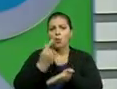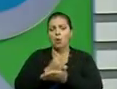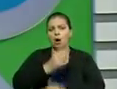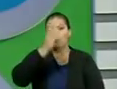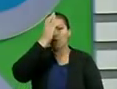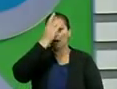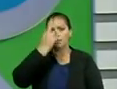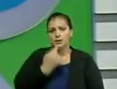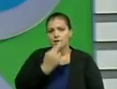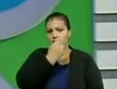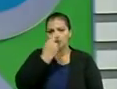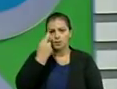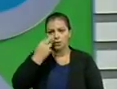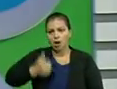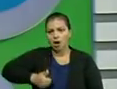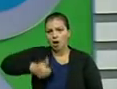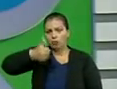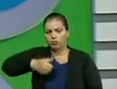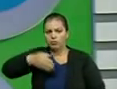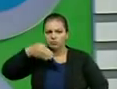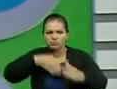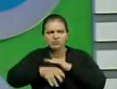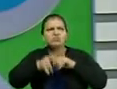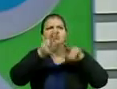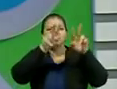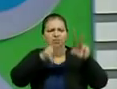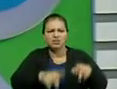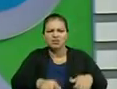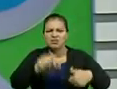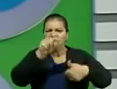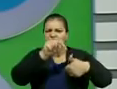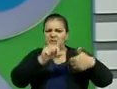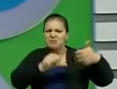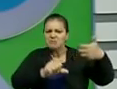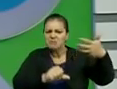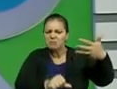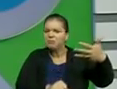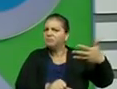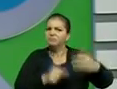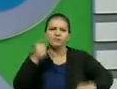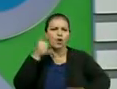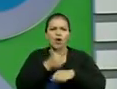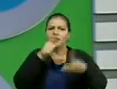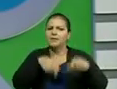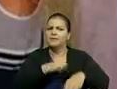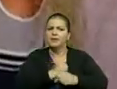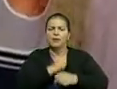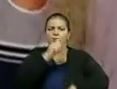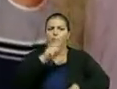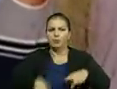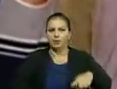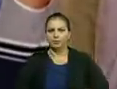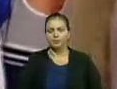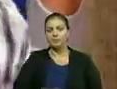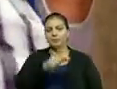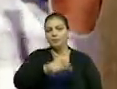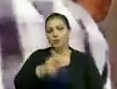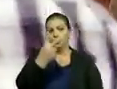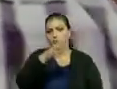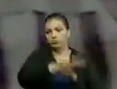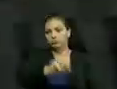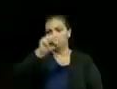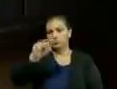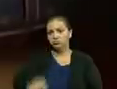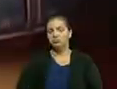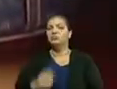sur de Guayaquil. Dos personas fueron detenidas para investigaciones. Aquí los detalles. Sin cumplir con las normas